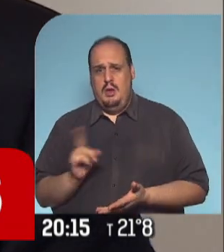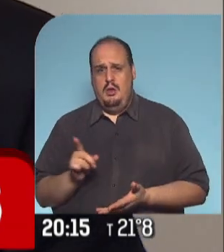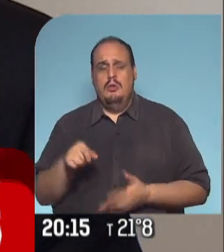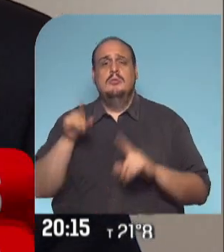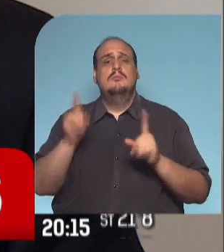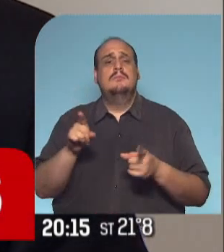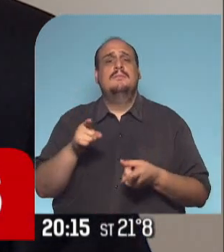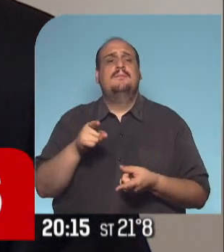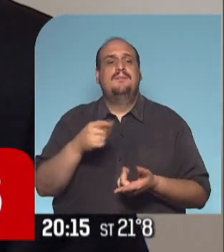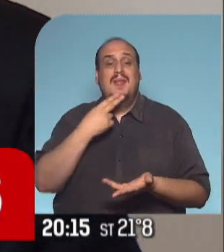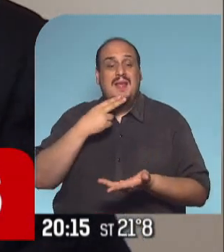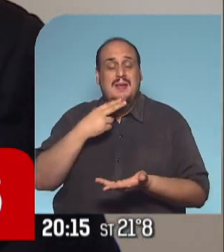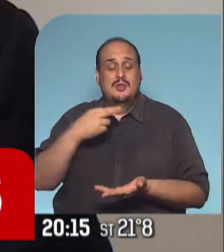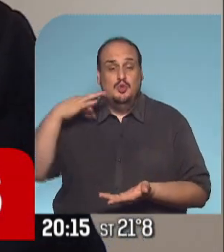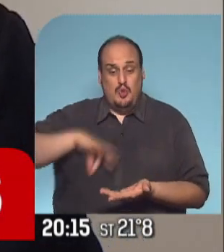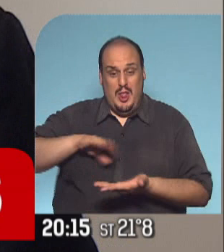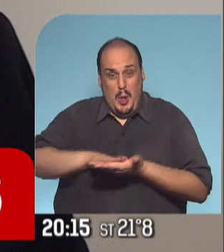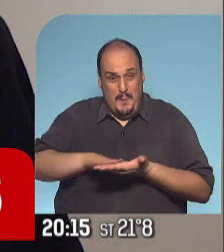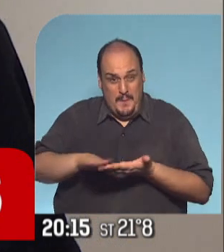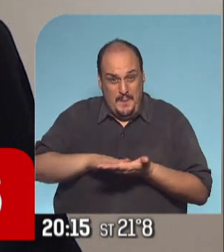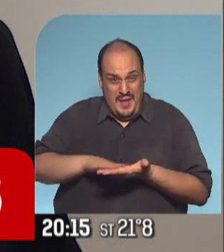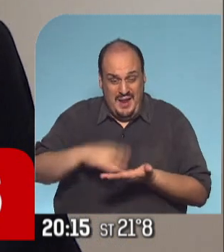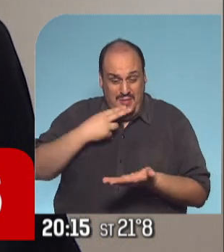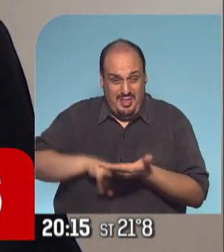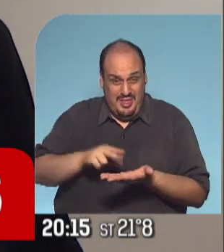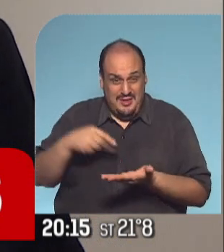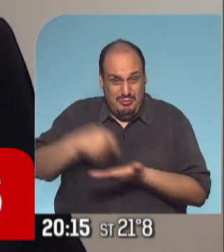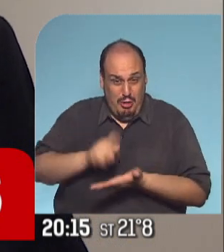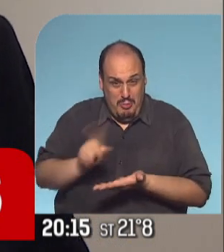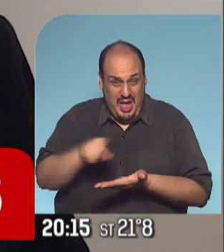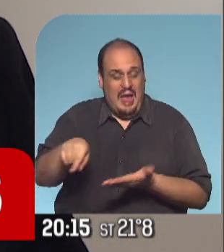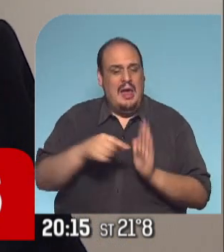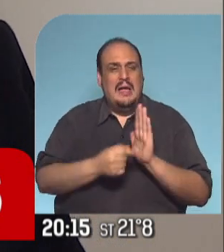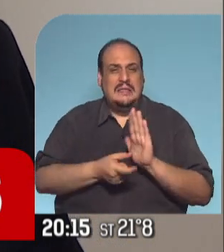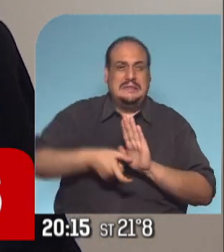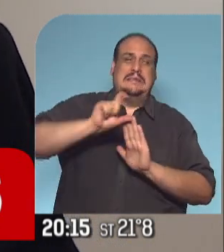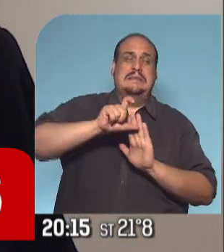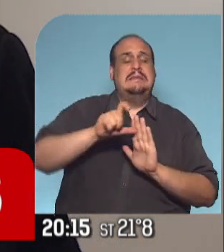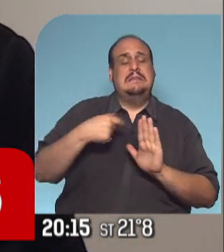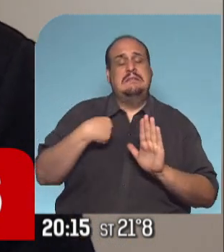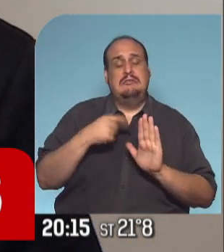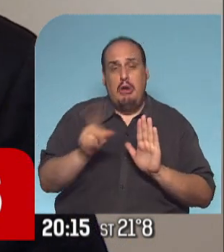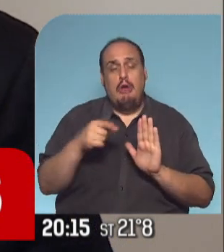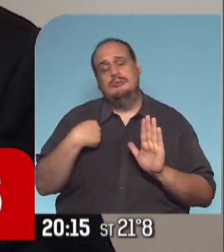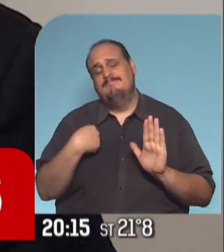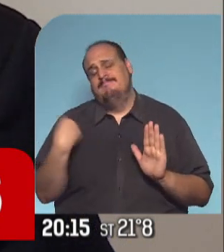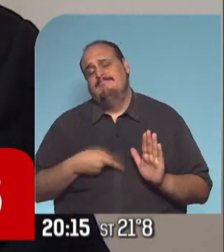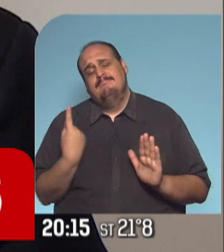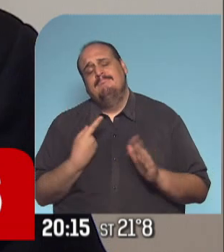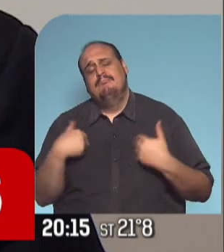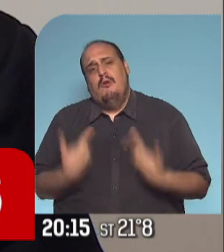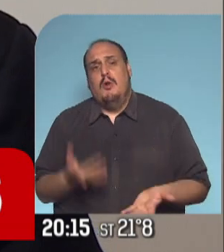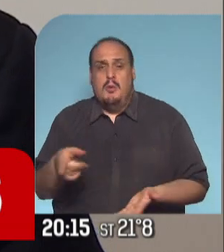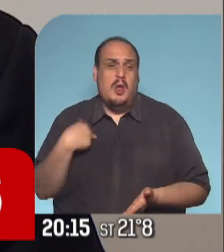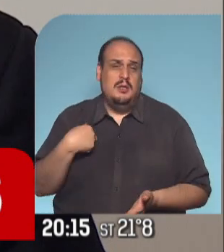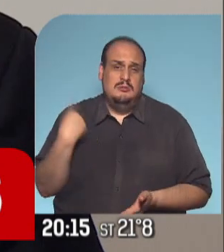actualizado el mínimo no imponible y que se haya achatado la pirámide, porque en un proceso inflacionario como el nuestro es